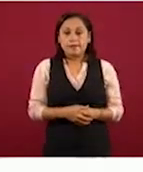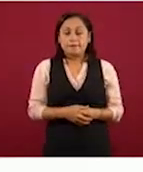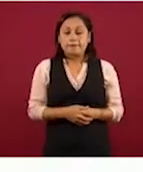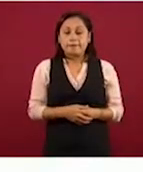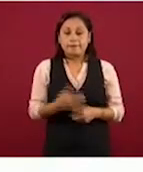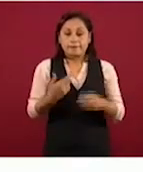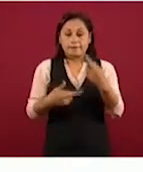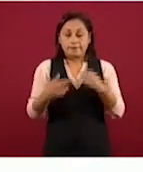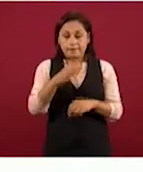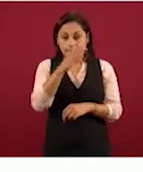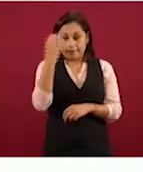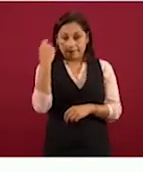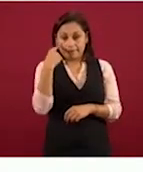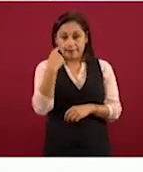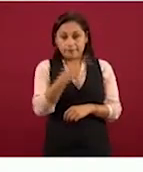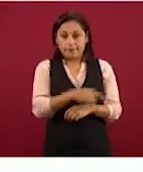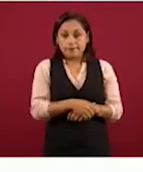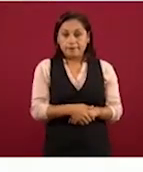favor.